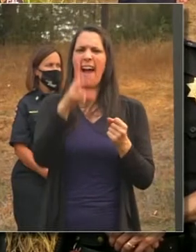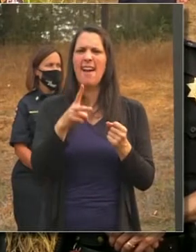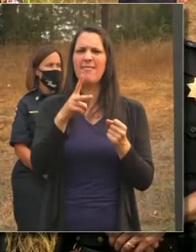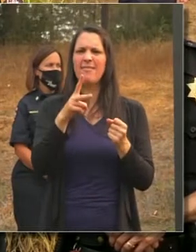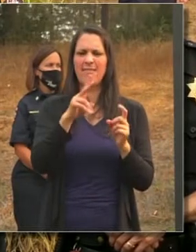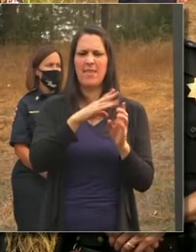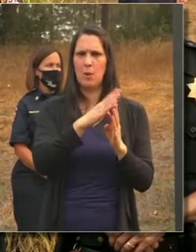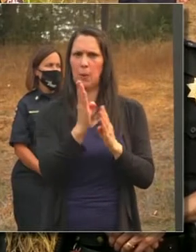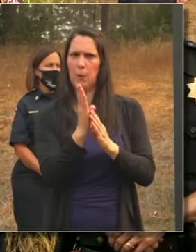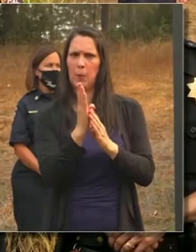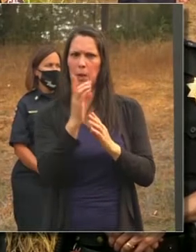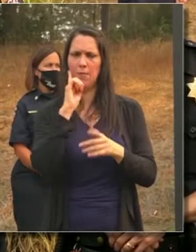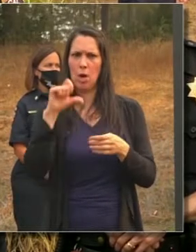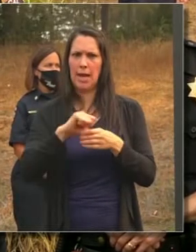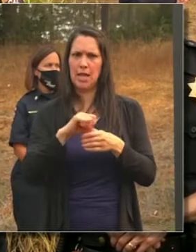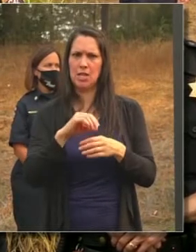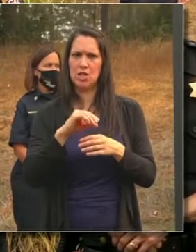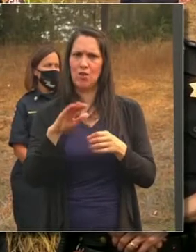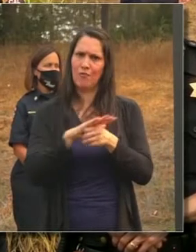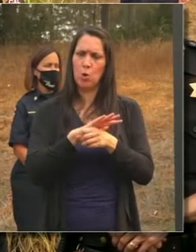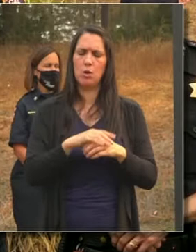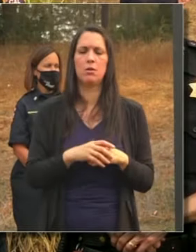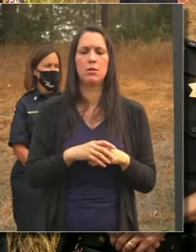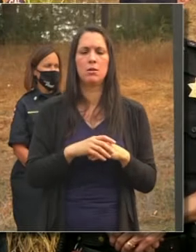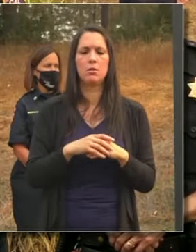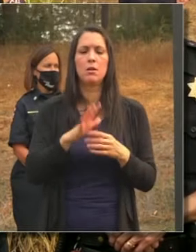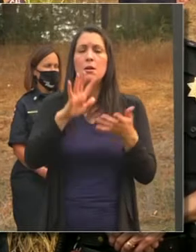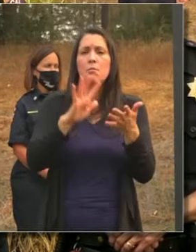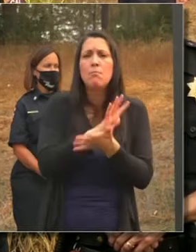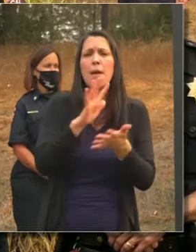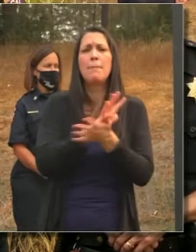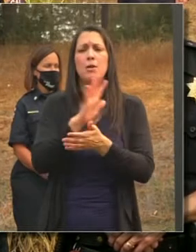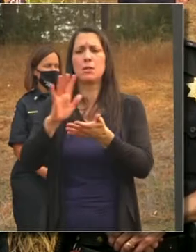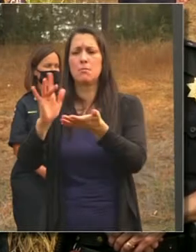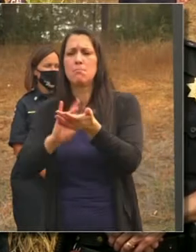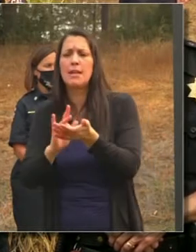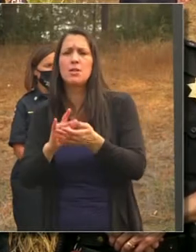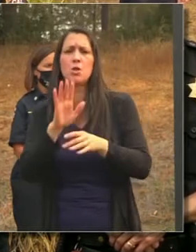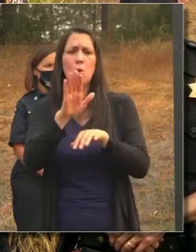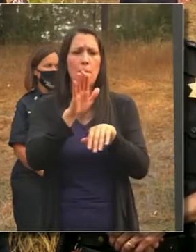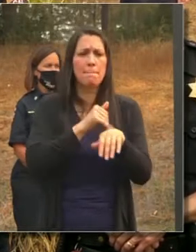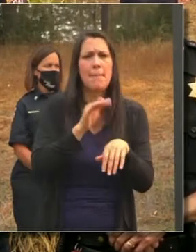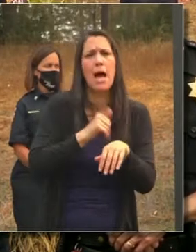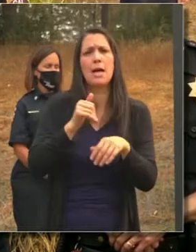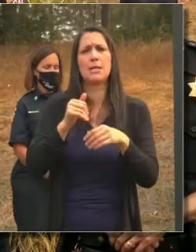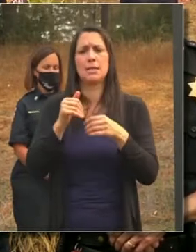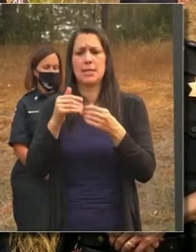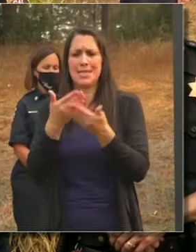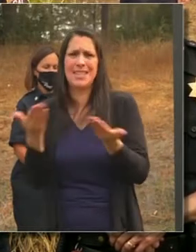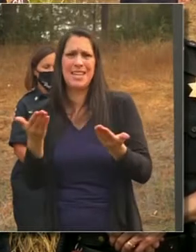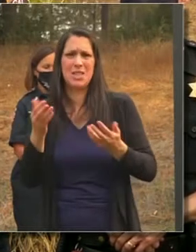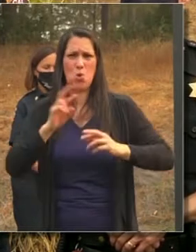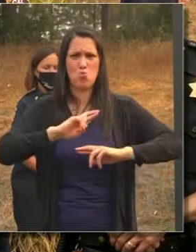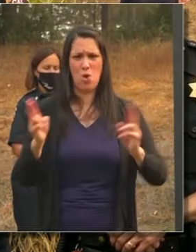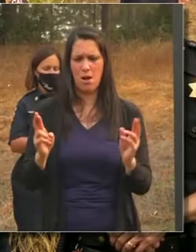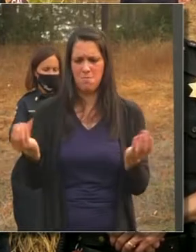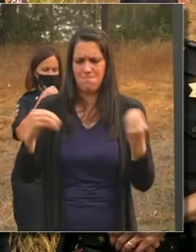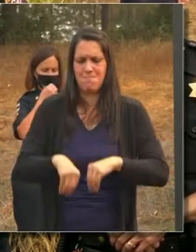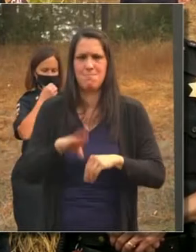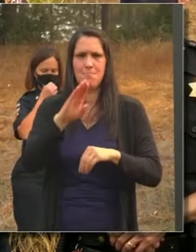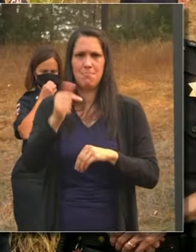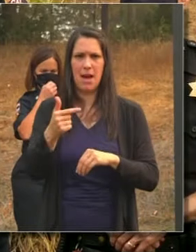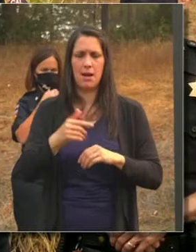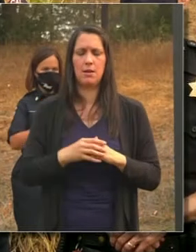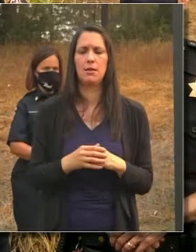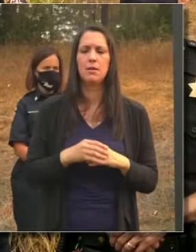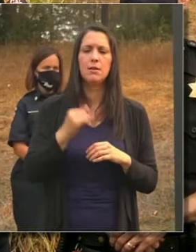mitad de un tanque de gasolina en su auto también luz de las cosas valiosas como medicinas documentos cualquier alimento para sus mascotas